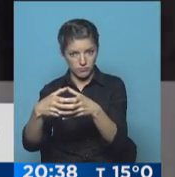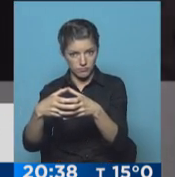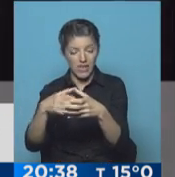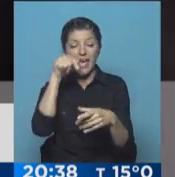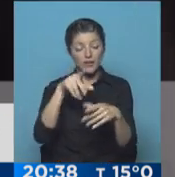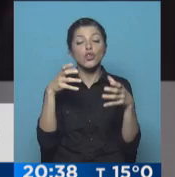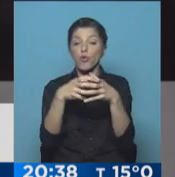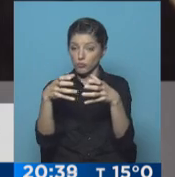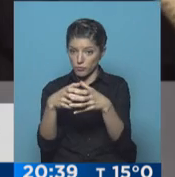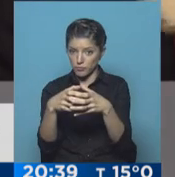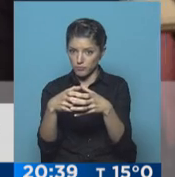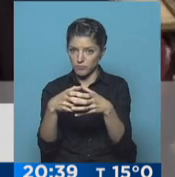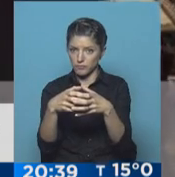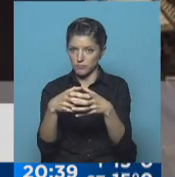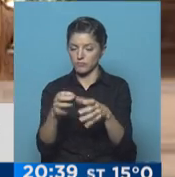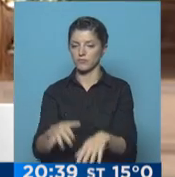Del otro lado están.